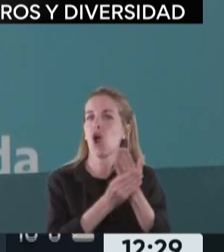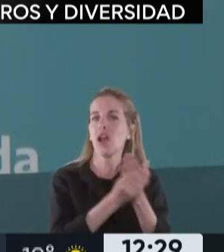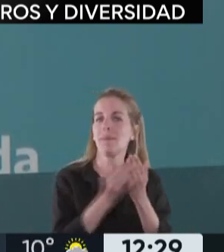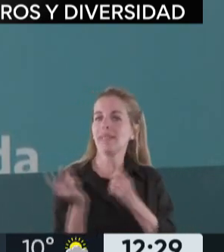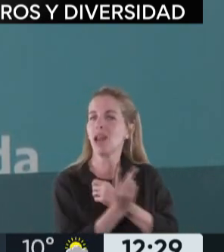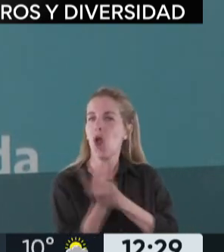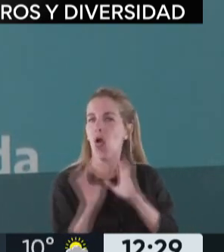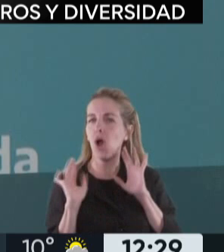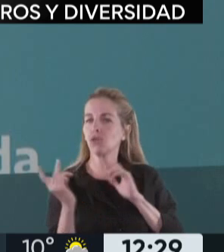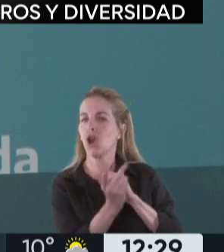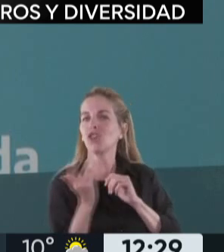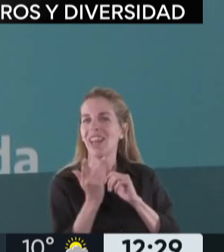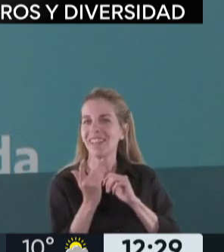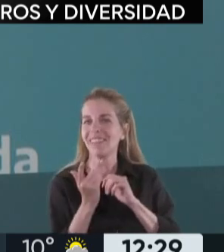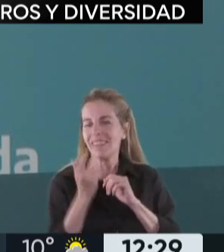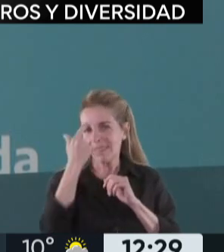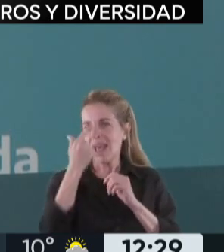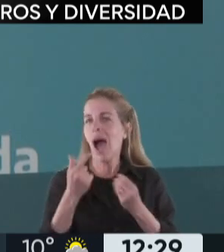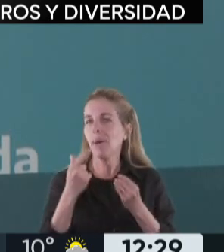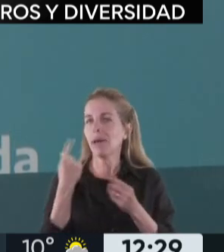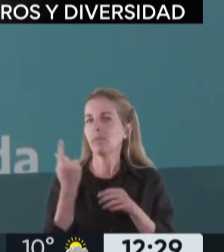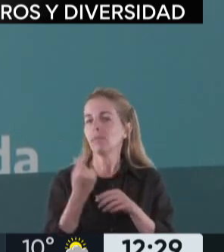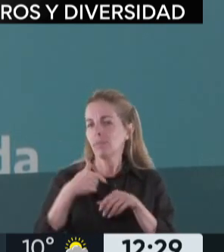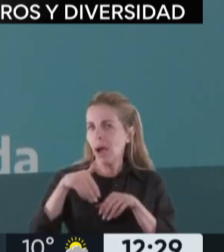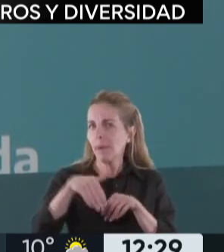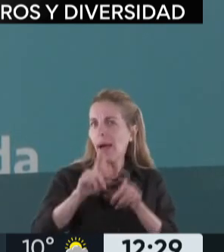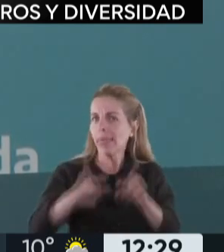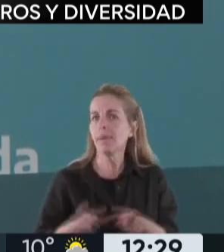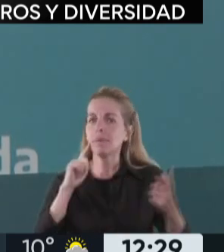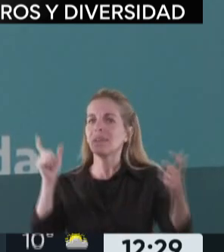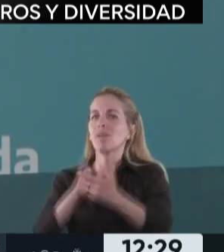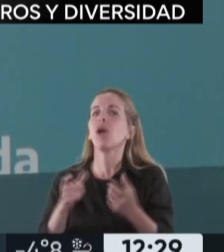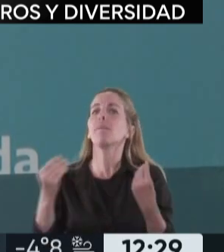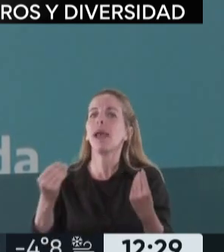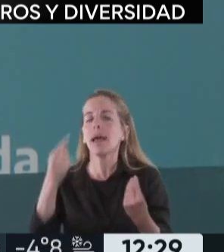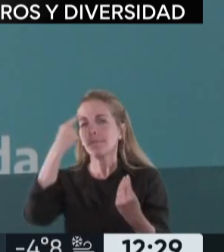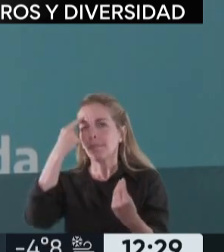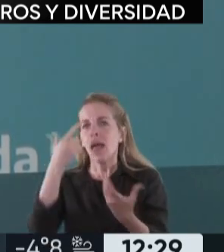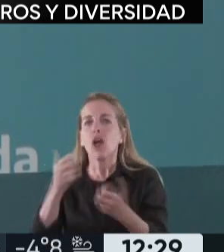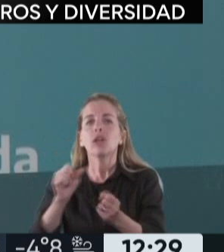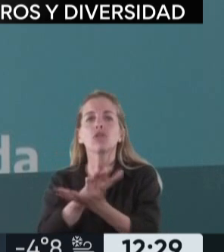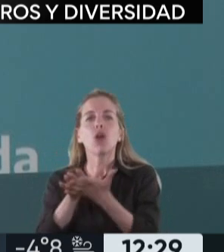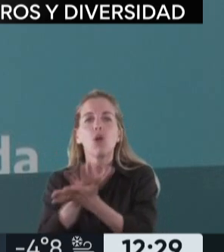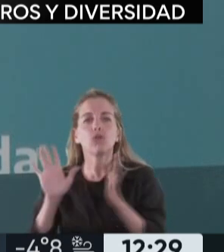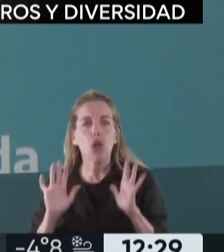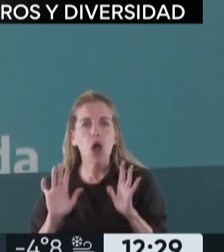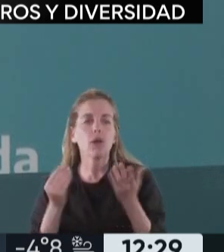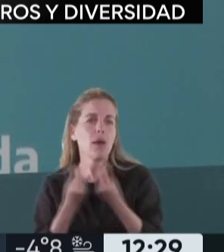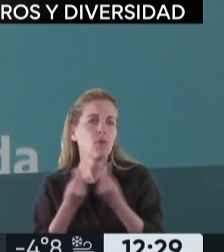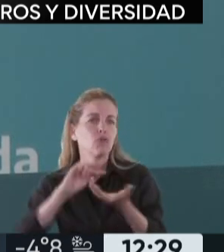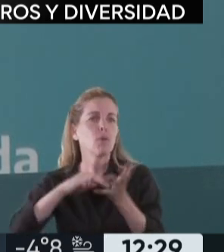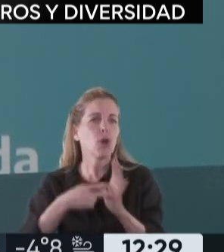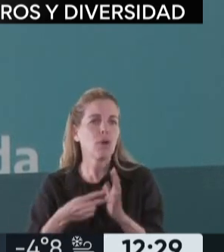a sentarnos dentro de unas horas para poder dar respuestas institucionales a varias